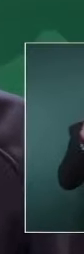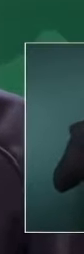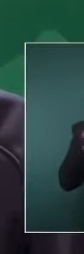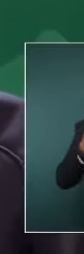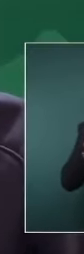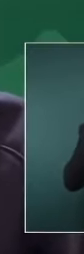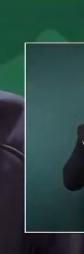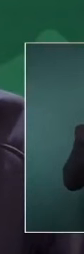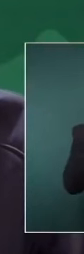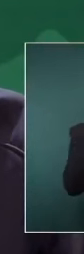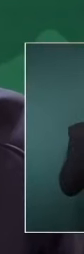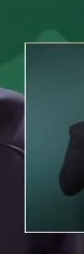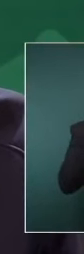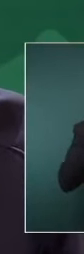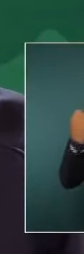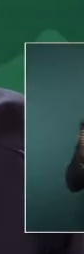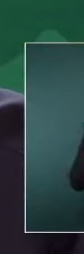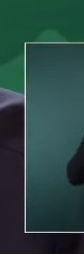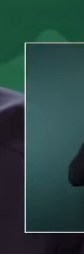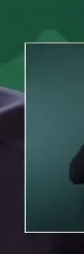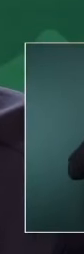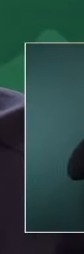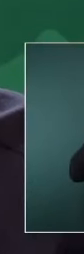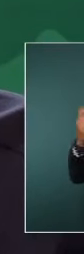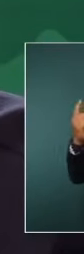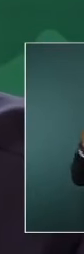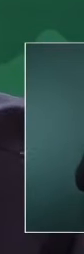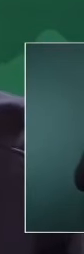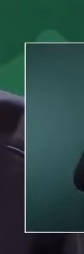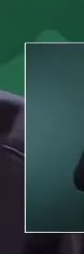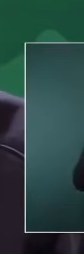tuve la suerte de que me entrevistó Loret de Mola,